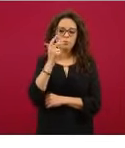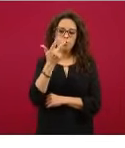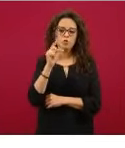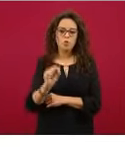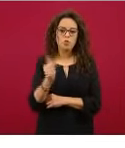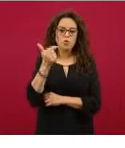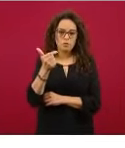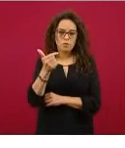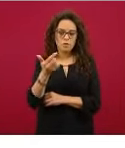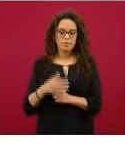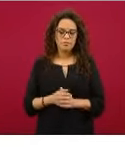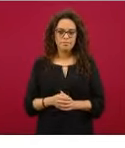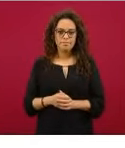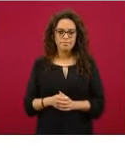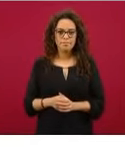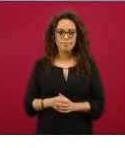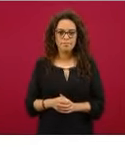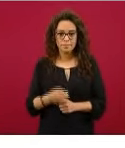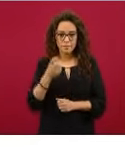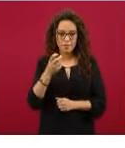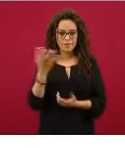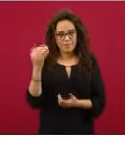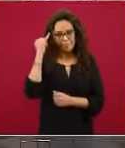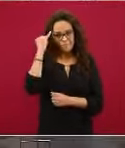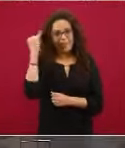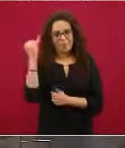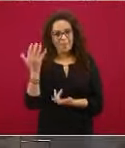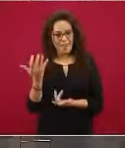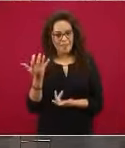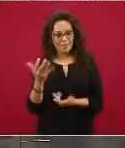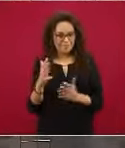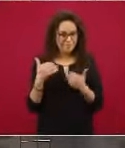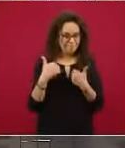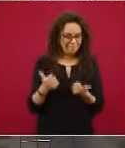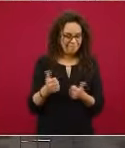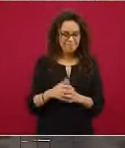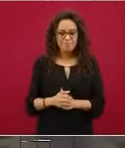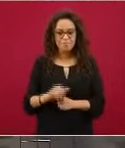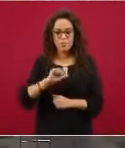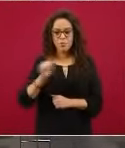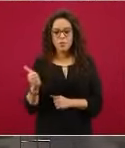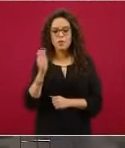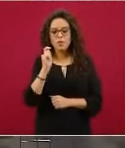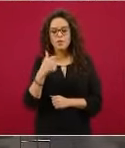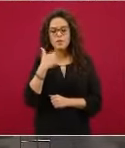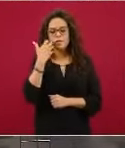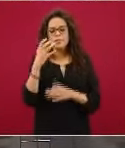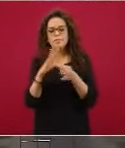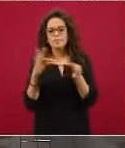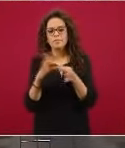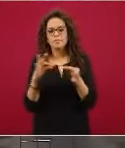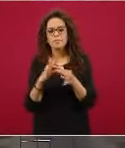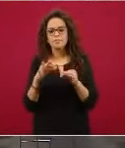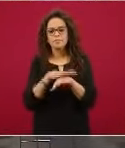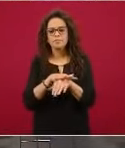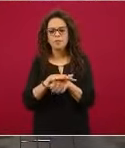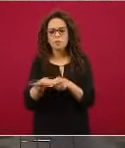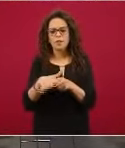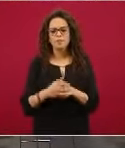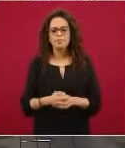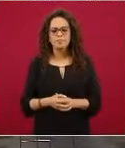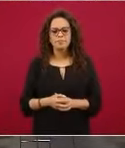8.7. Es un poco la idea. Entonces, la otra cosa que quiero hacer referencia es